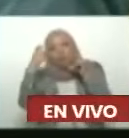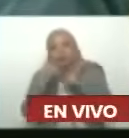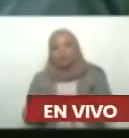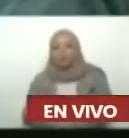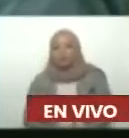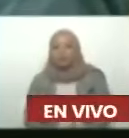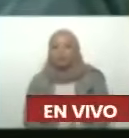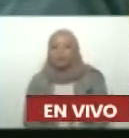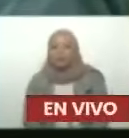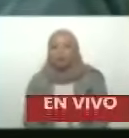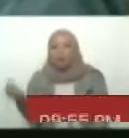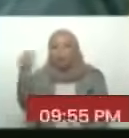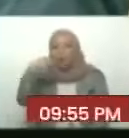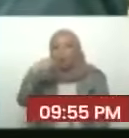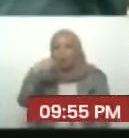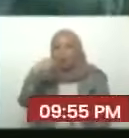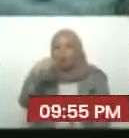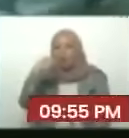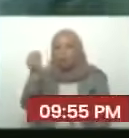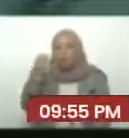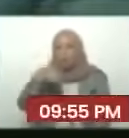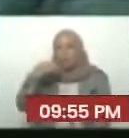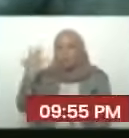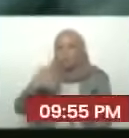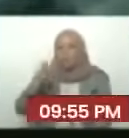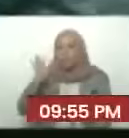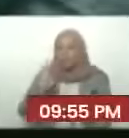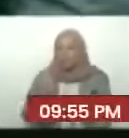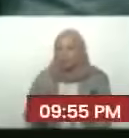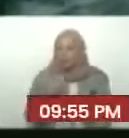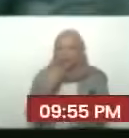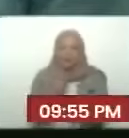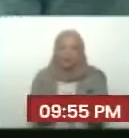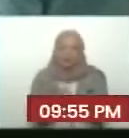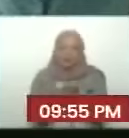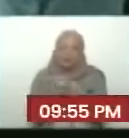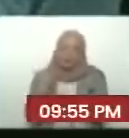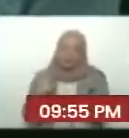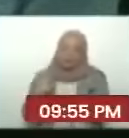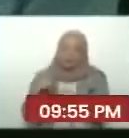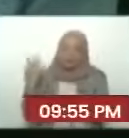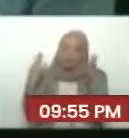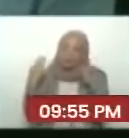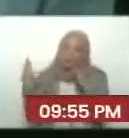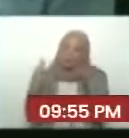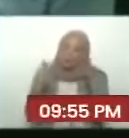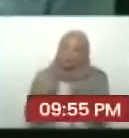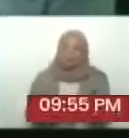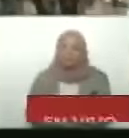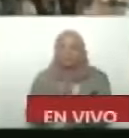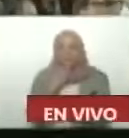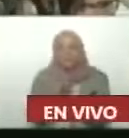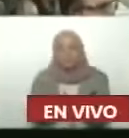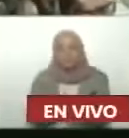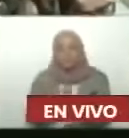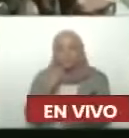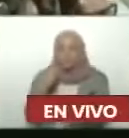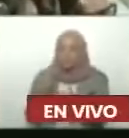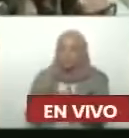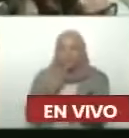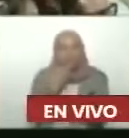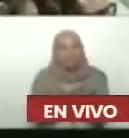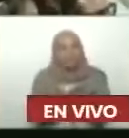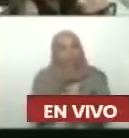suramericano. Otro más, por si acaso. Gracias, pues. Gracias. Bueno, muchas gracias.